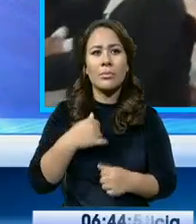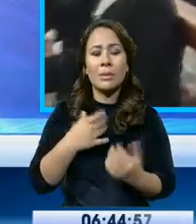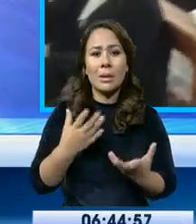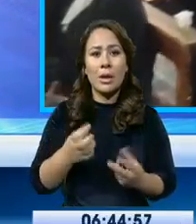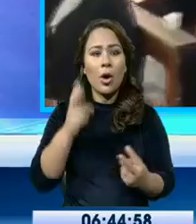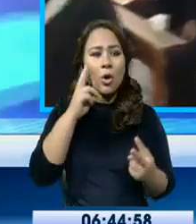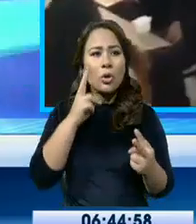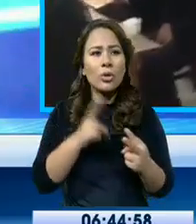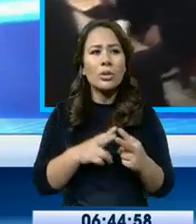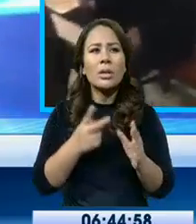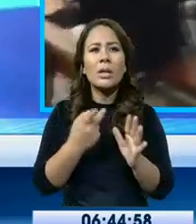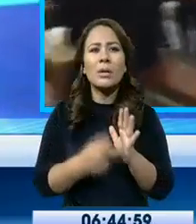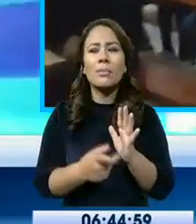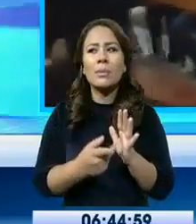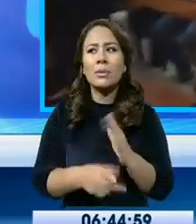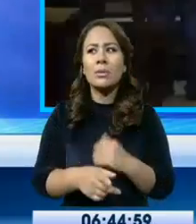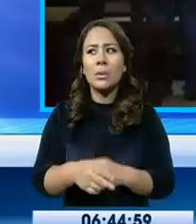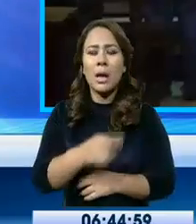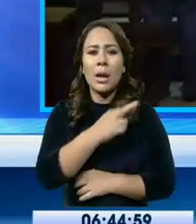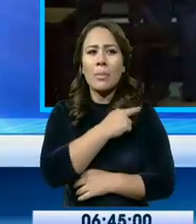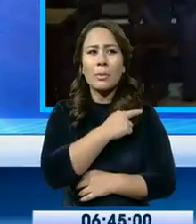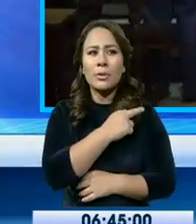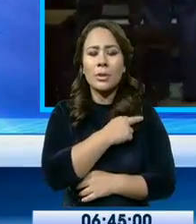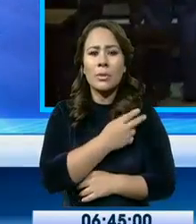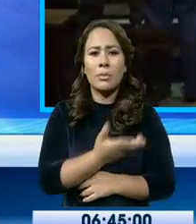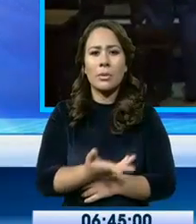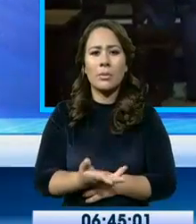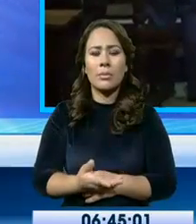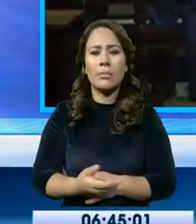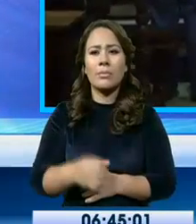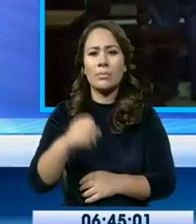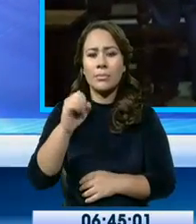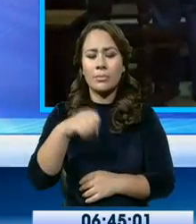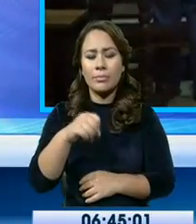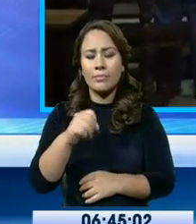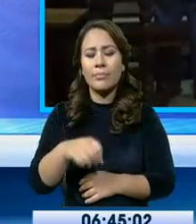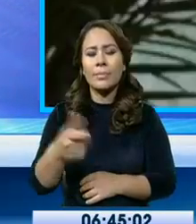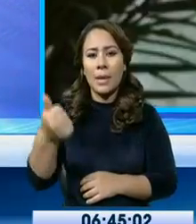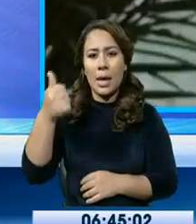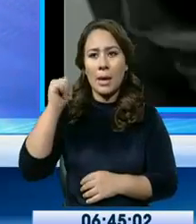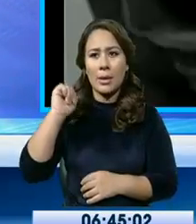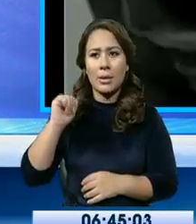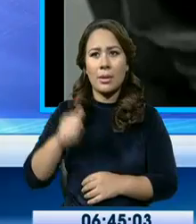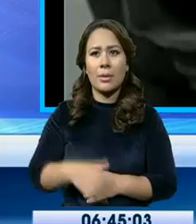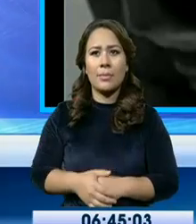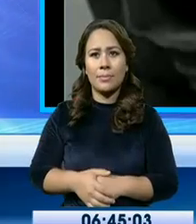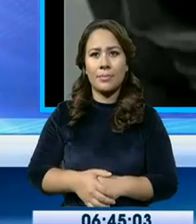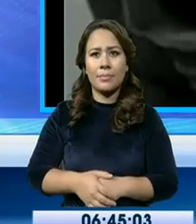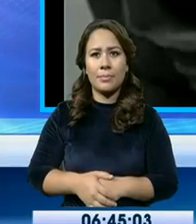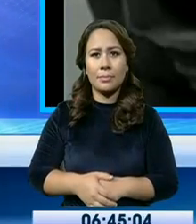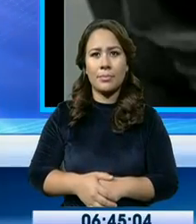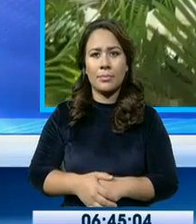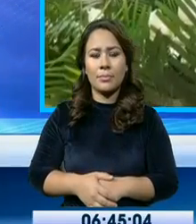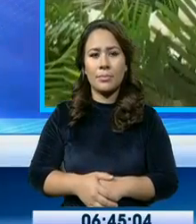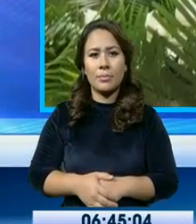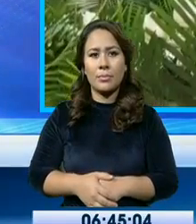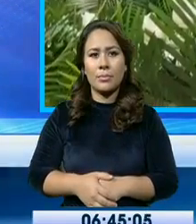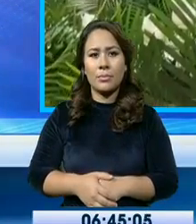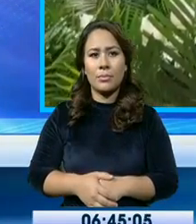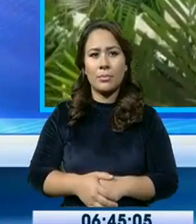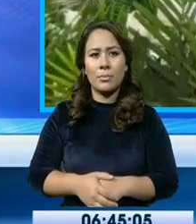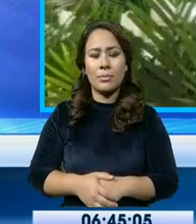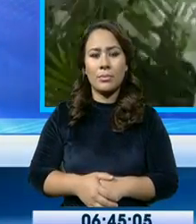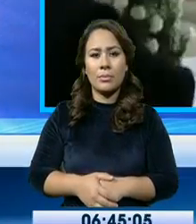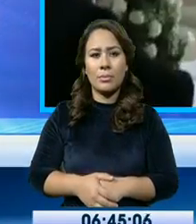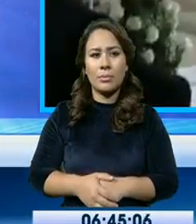hay del responsable. Claro que sí, Luisa, amigos. Ayer justamente las autoridades dieron con la detención